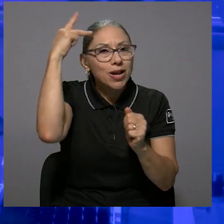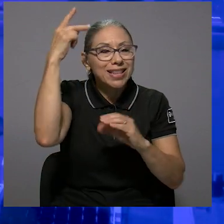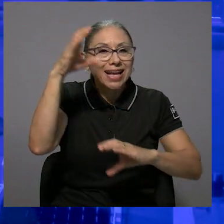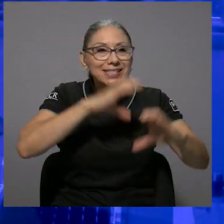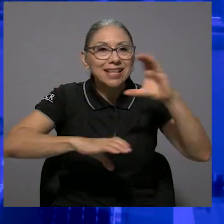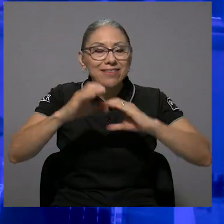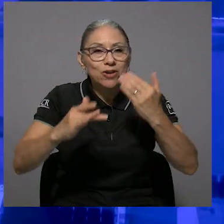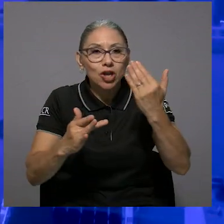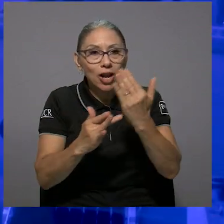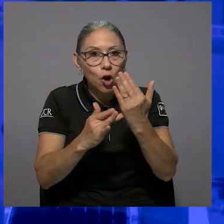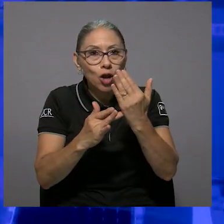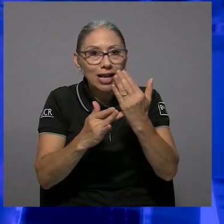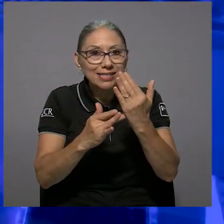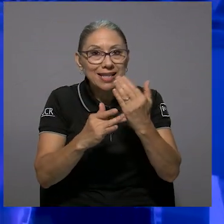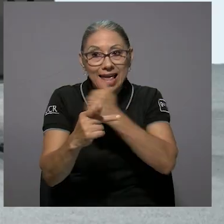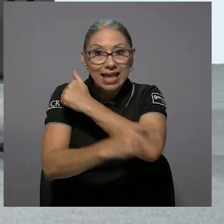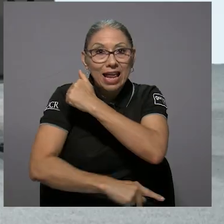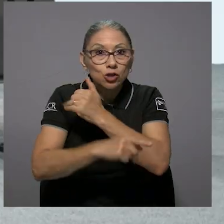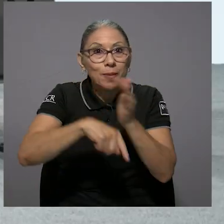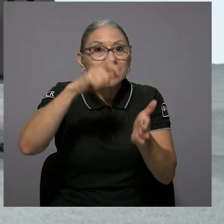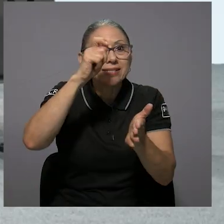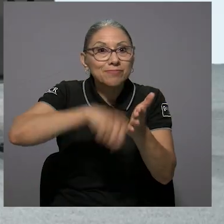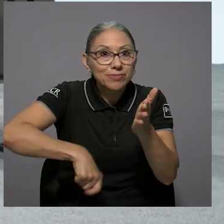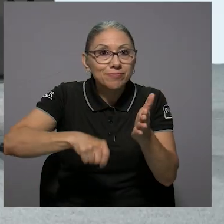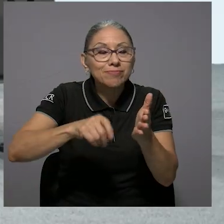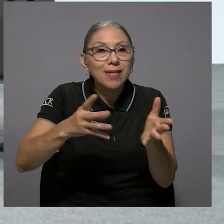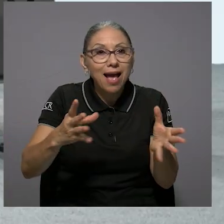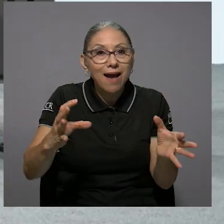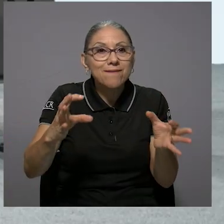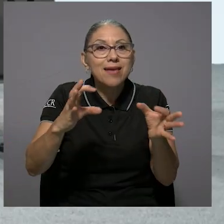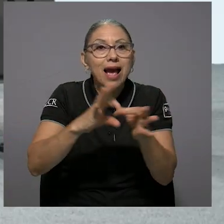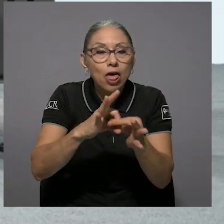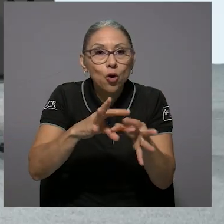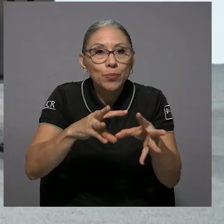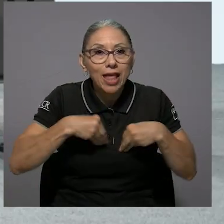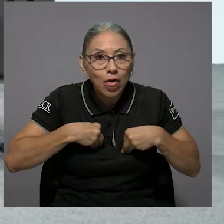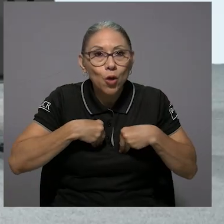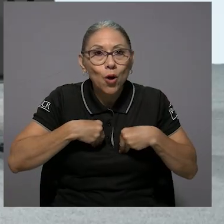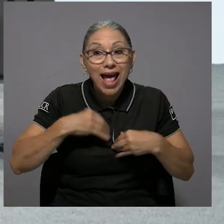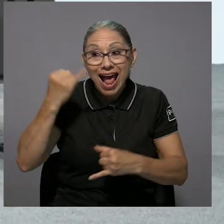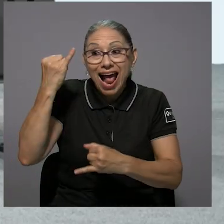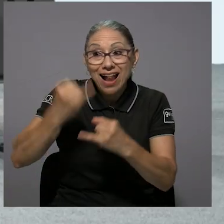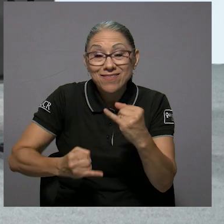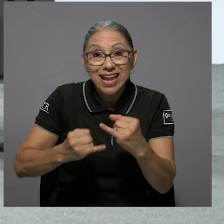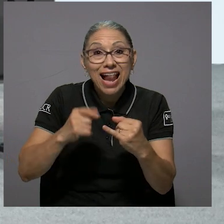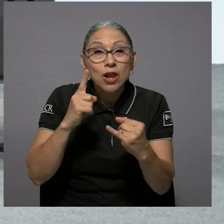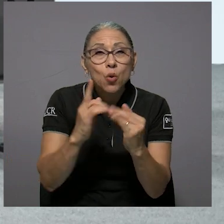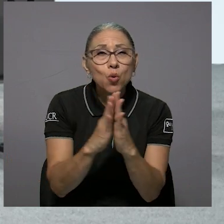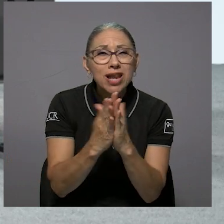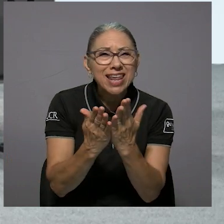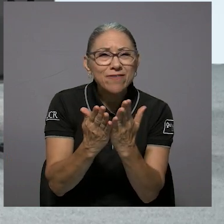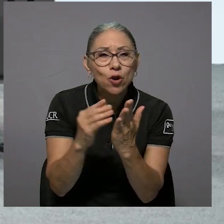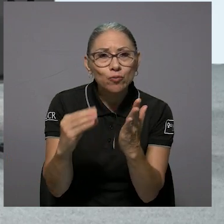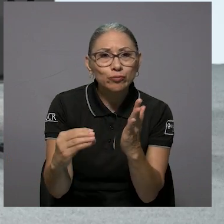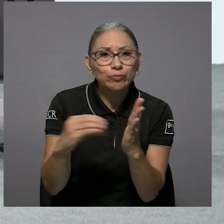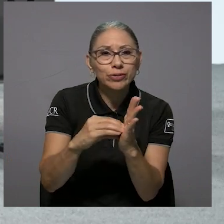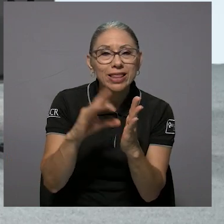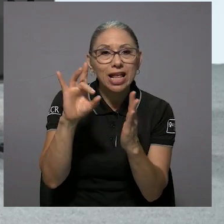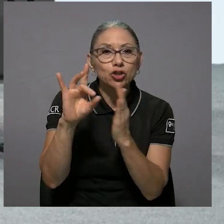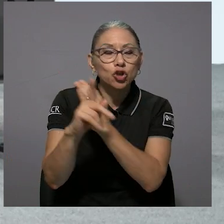científico-tecnológicas que se habían adoptado en los países, y esto implicó, al final salió un libro, una reseña de los 8